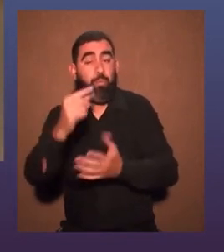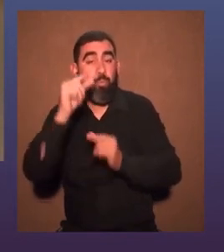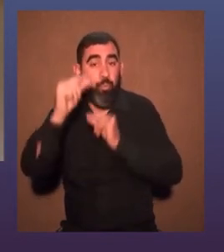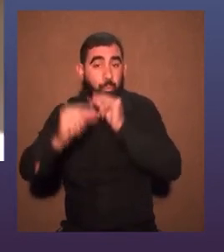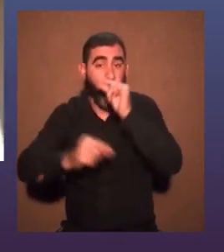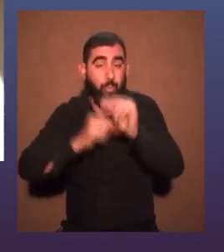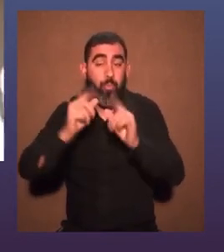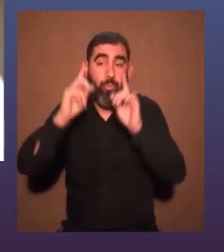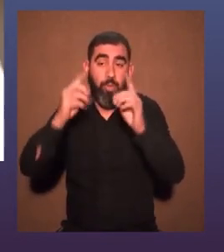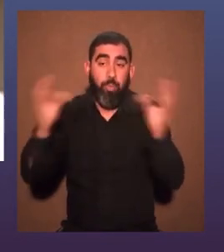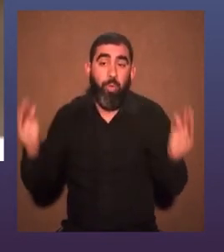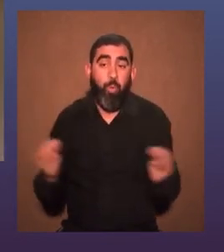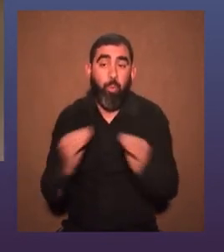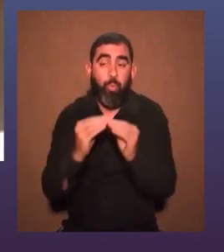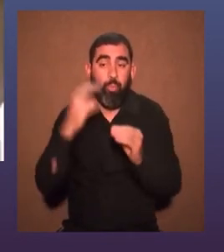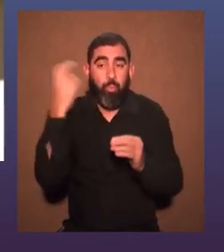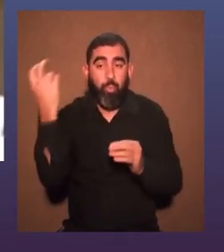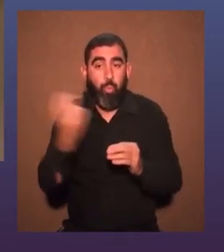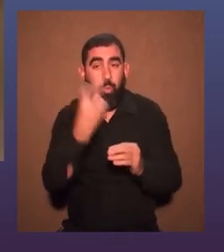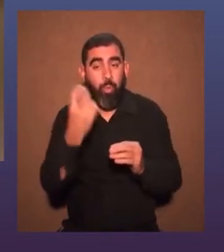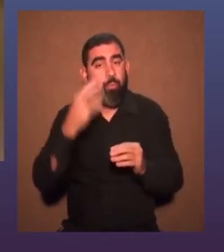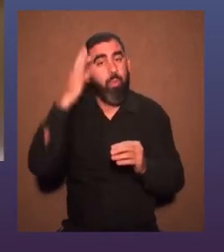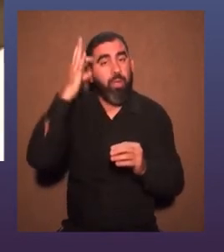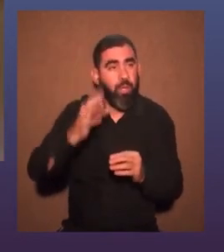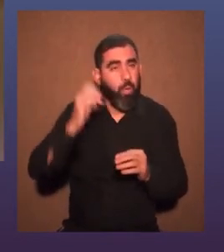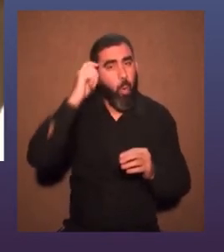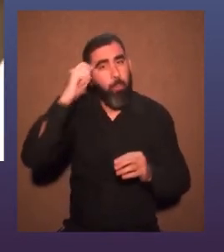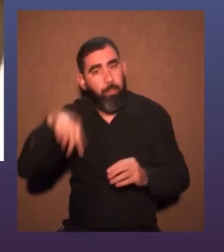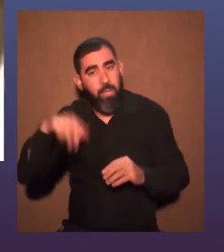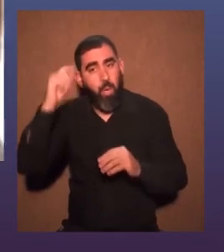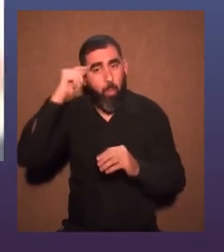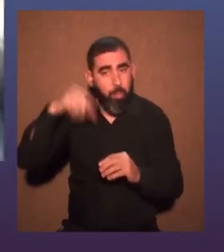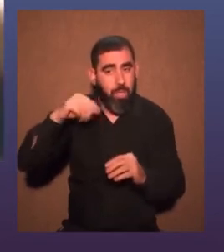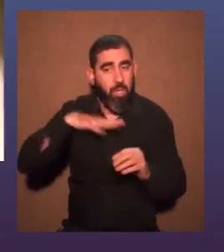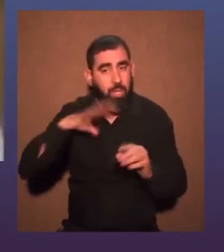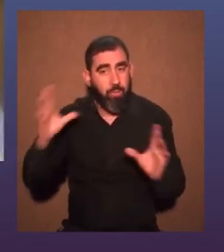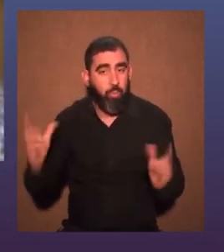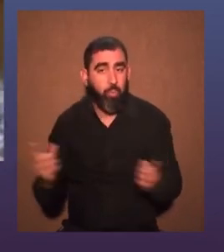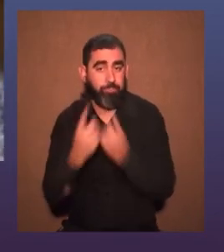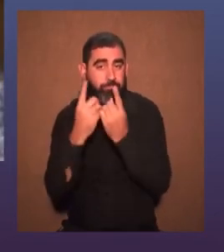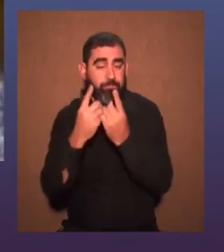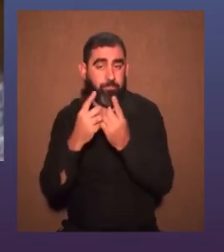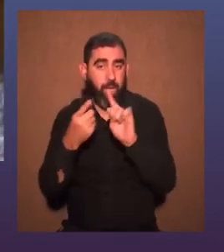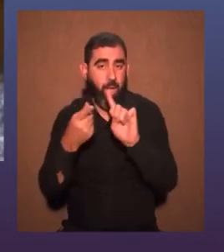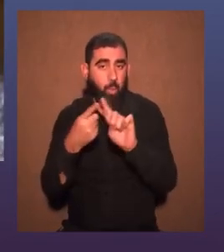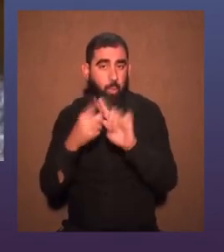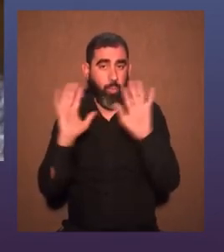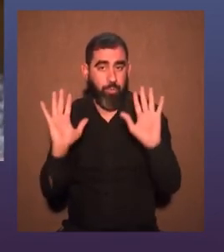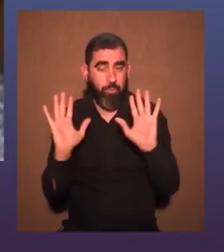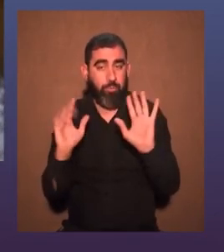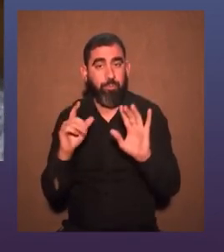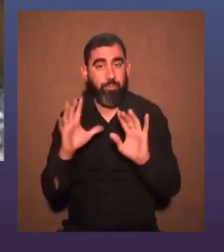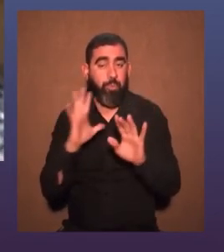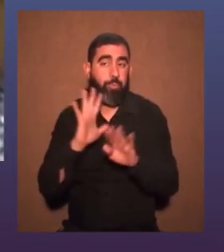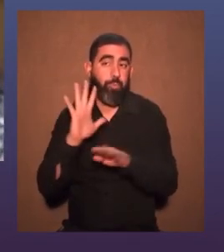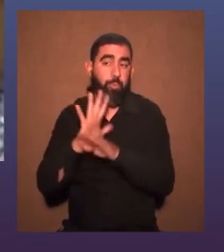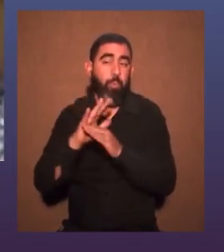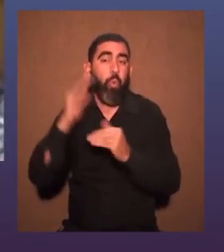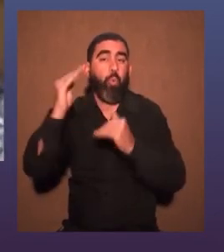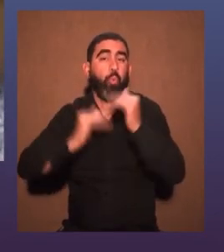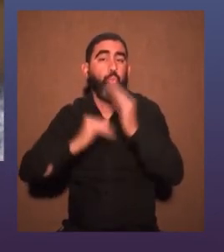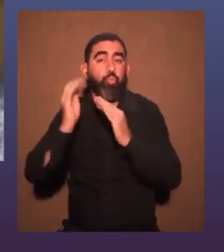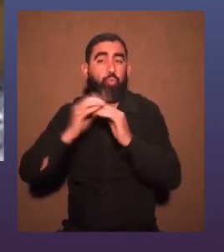poco a poco lo fuimos también con Marina buscando, y me parece esto, y fuimos llegando a un lugar, ¿no? Entonces, es como una